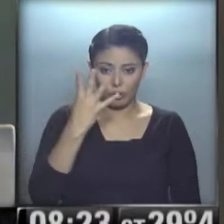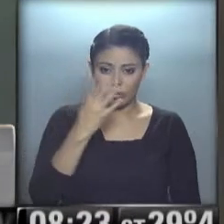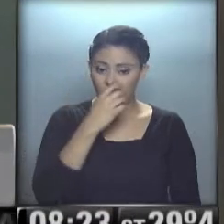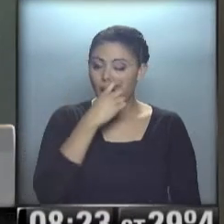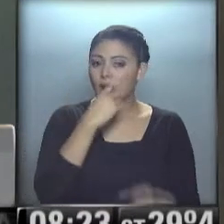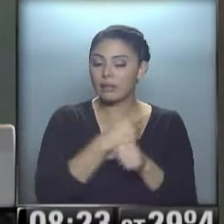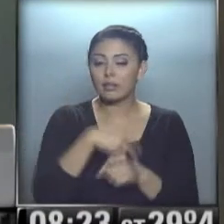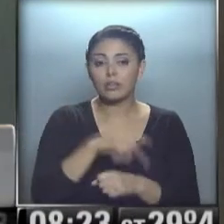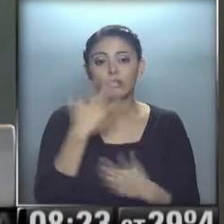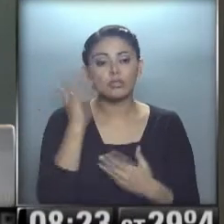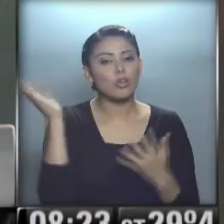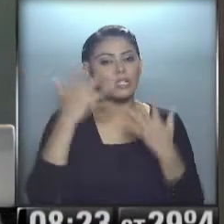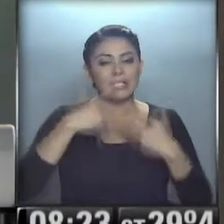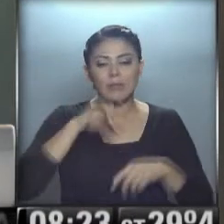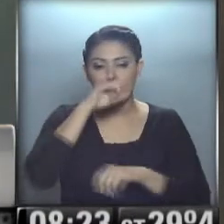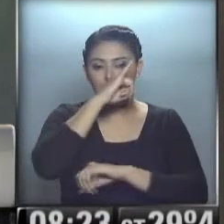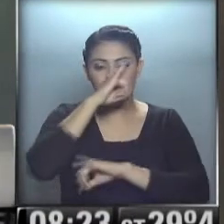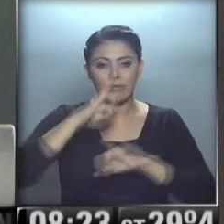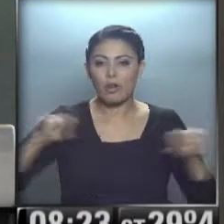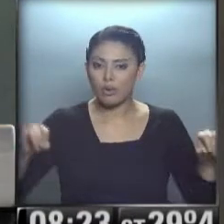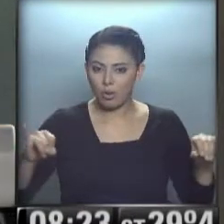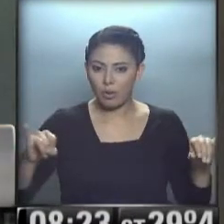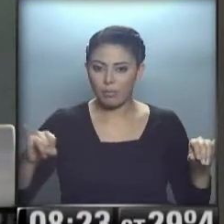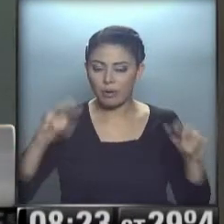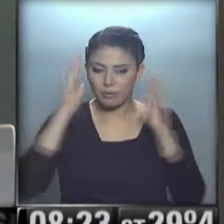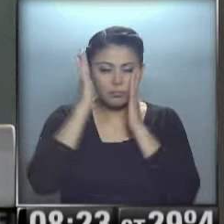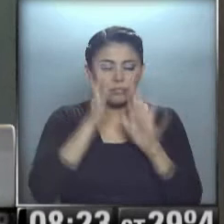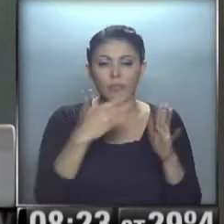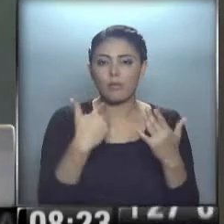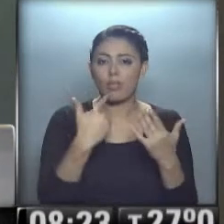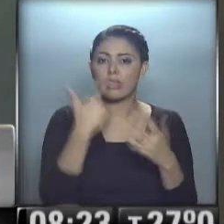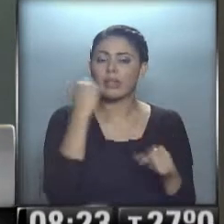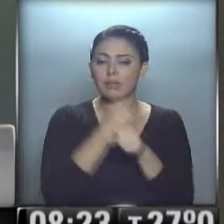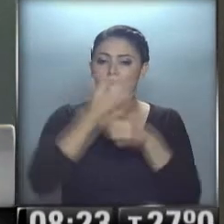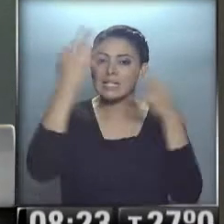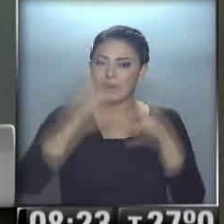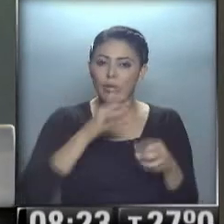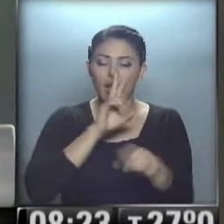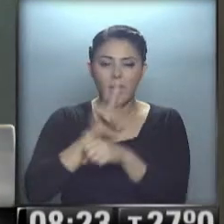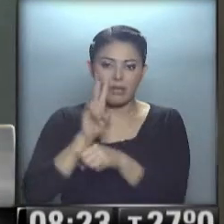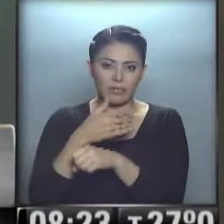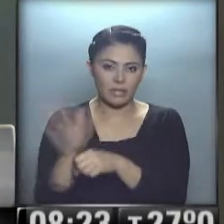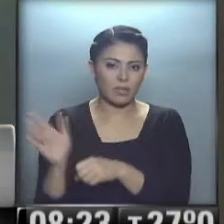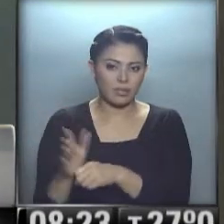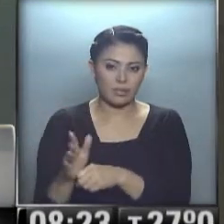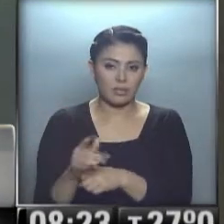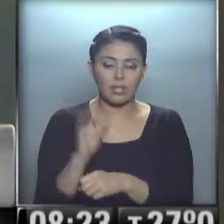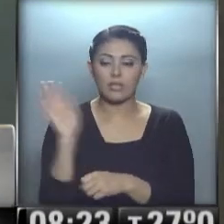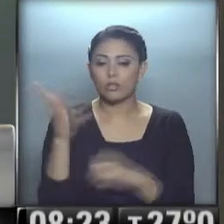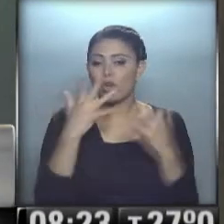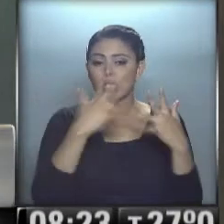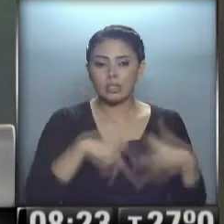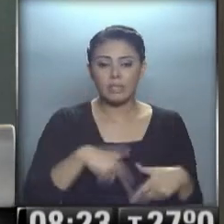virtud de ello, se establece un sistema de información con el objeto de establecer mecanismos de seguridad preventiva para los sistemas